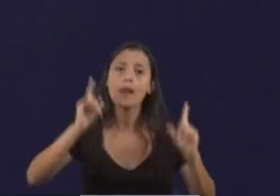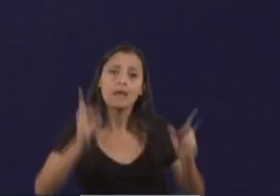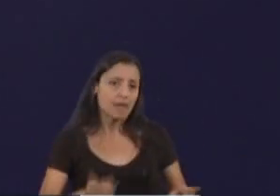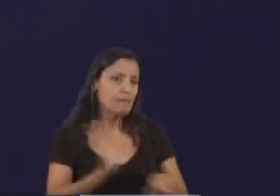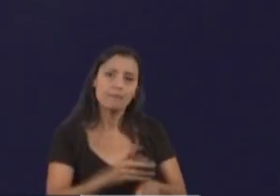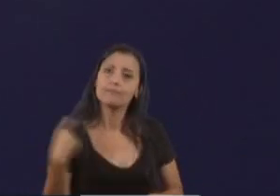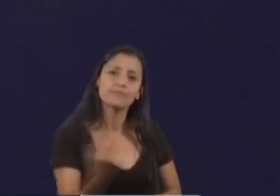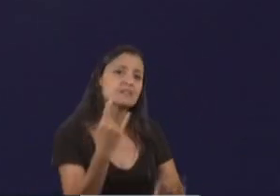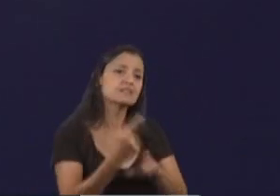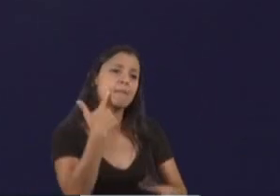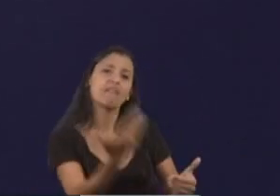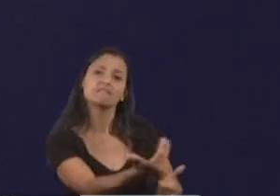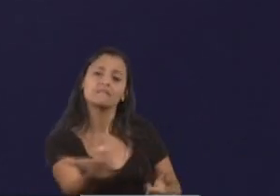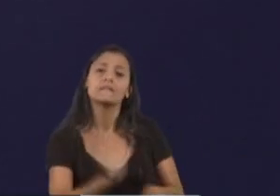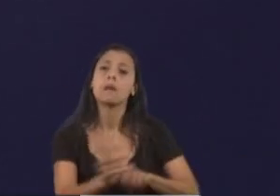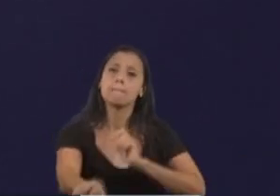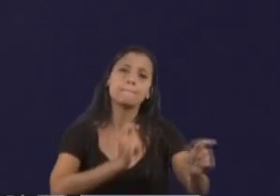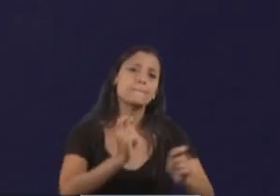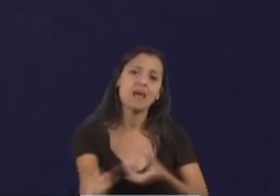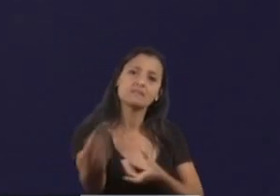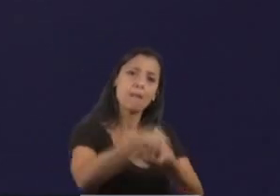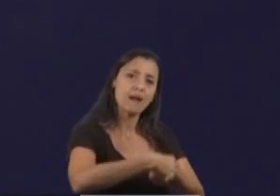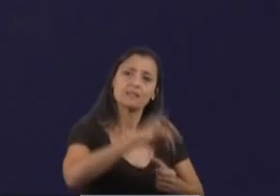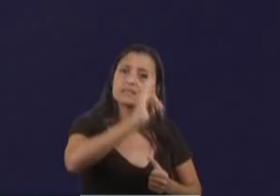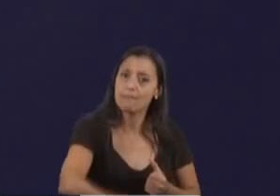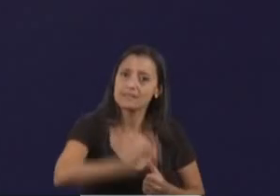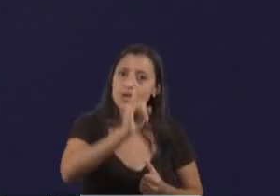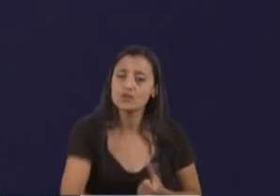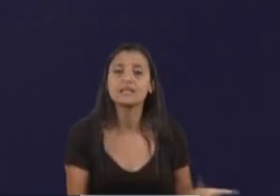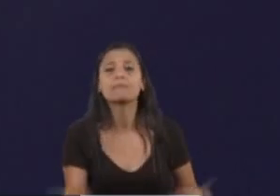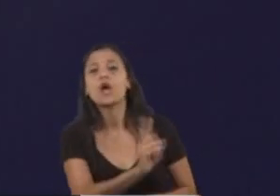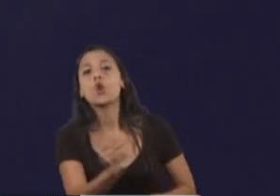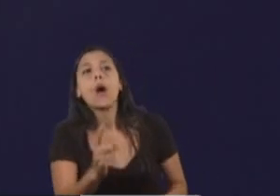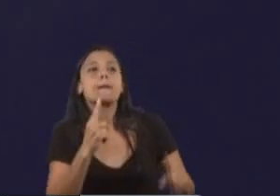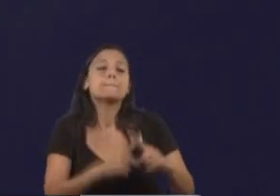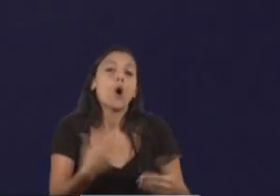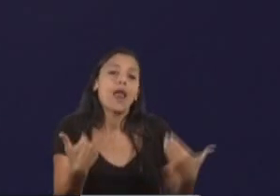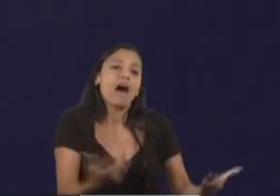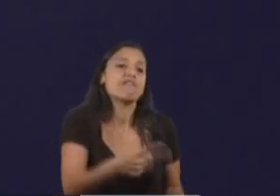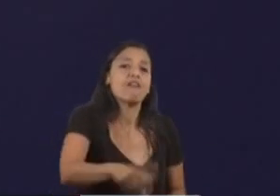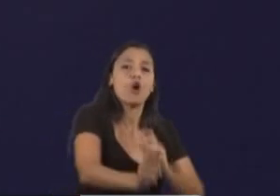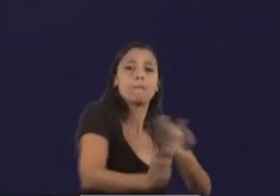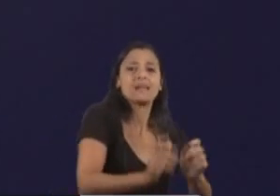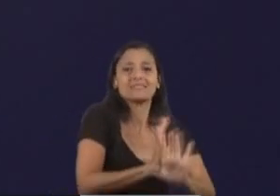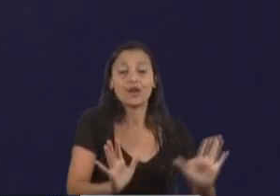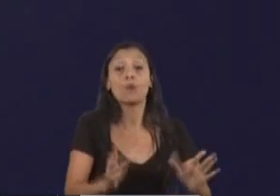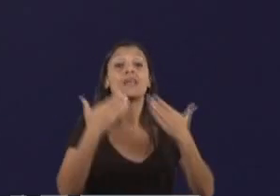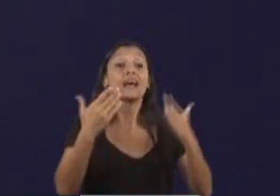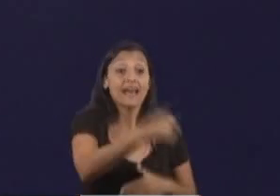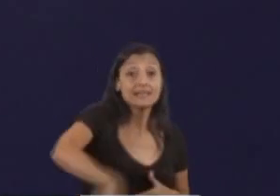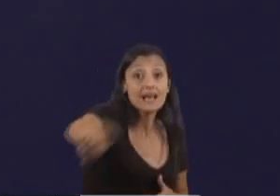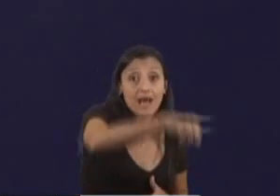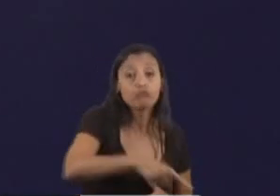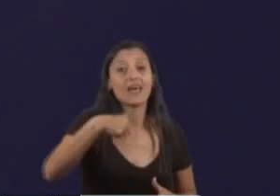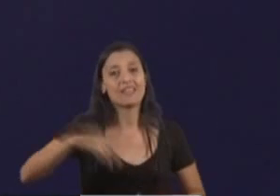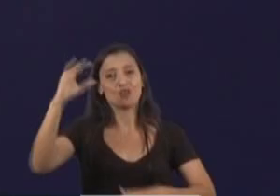participación que podemos darle a la prensa. Así que en definitiva no nos importa tanto la prensa, sino nos importan ustedes como vehículo para que la